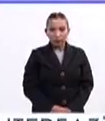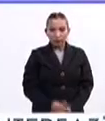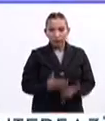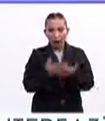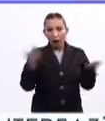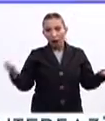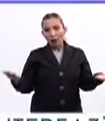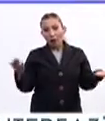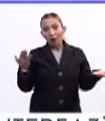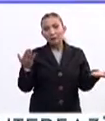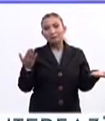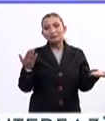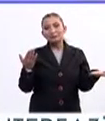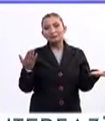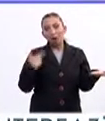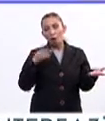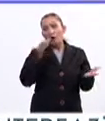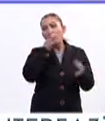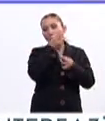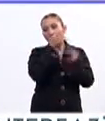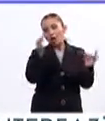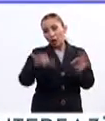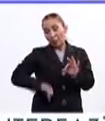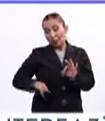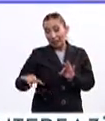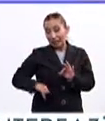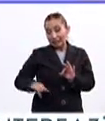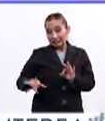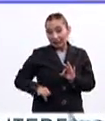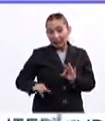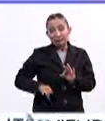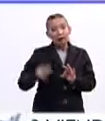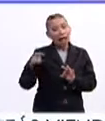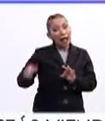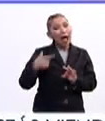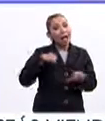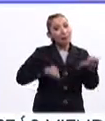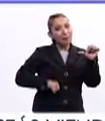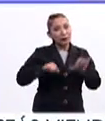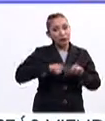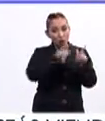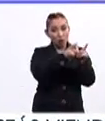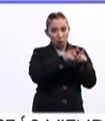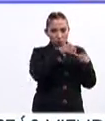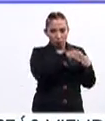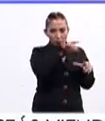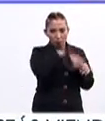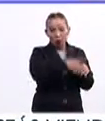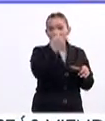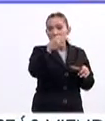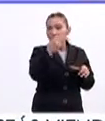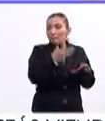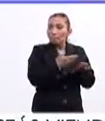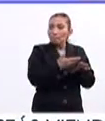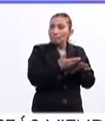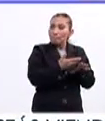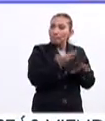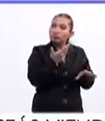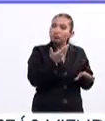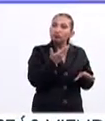Y ahora les vamos a dar a conocer una interesante actividad de un colectivo con un nombre muy